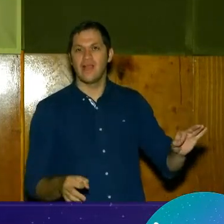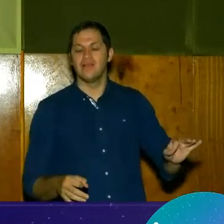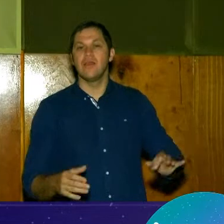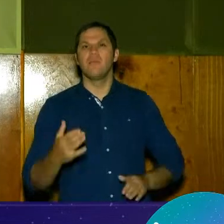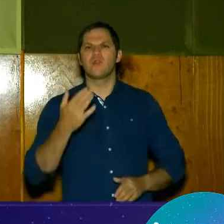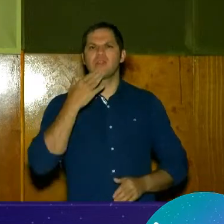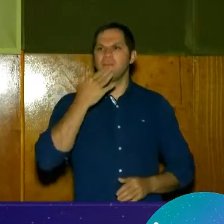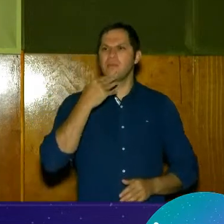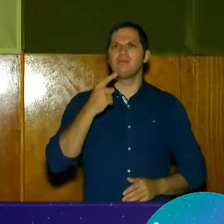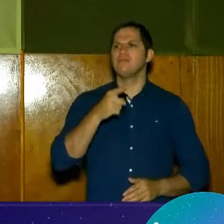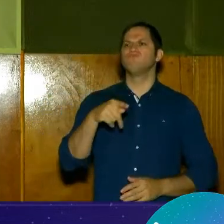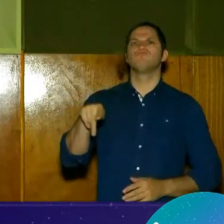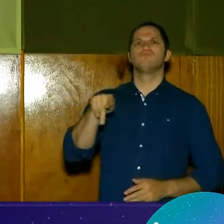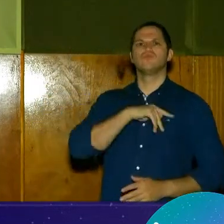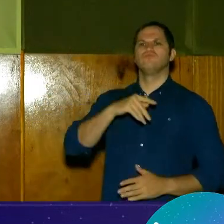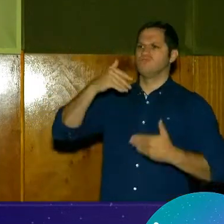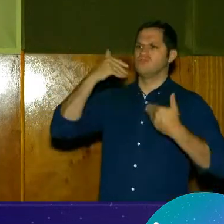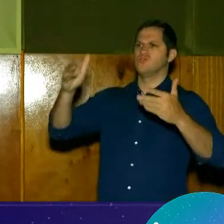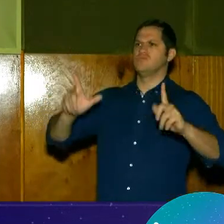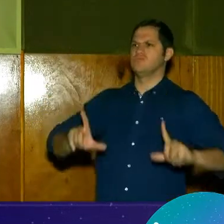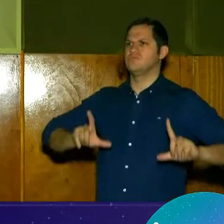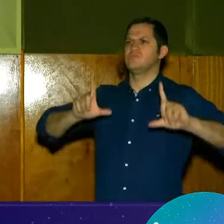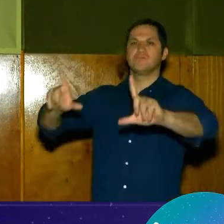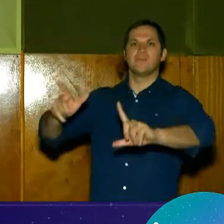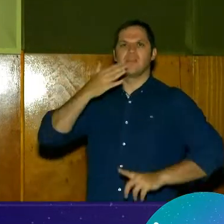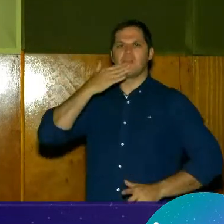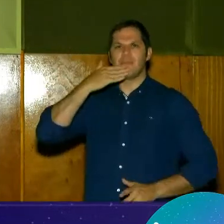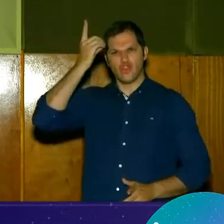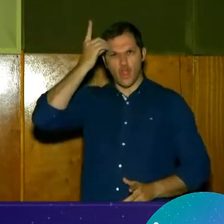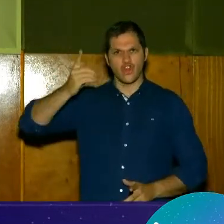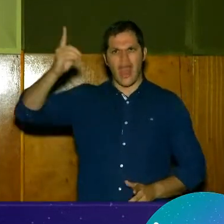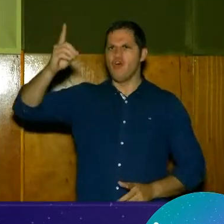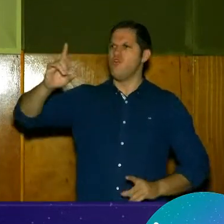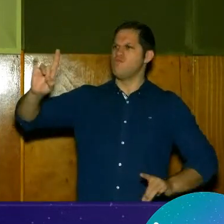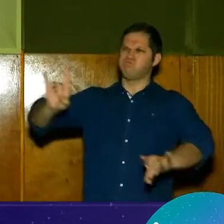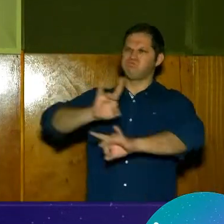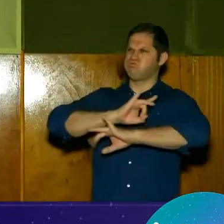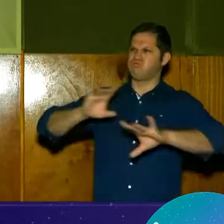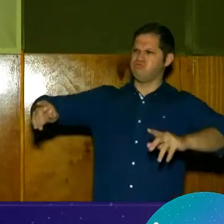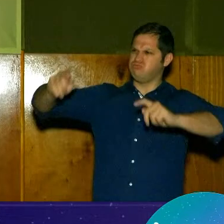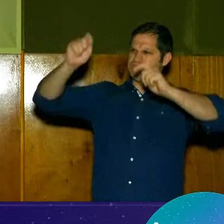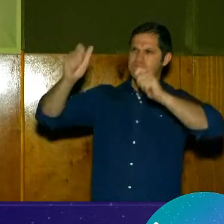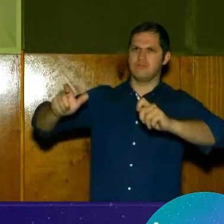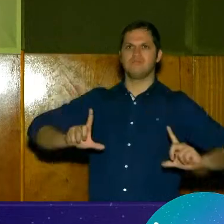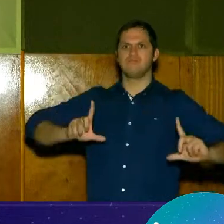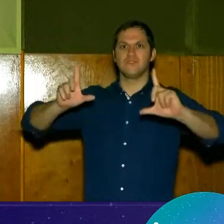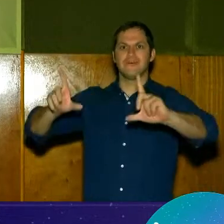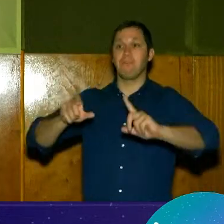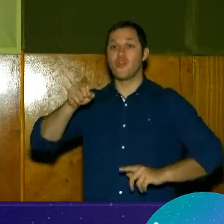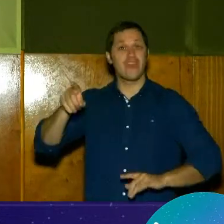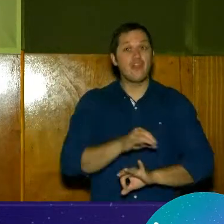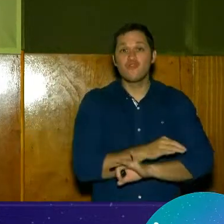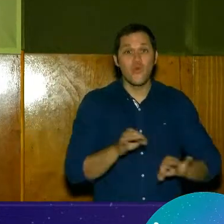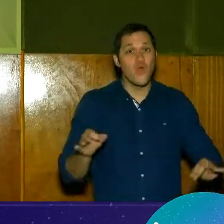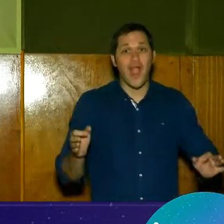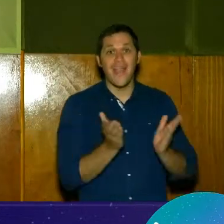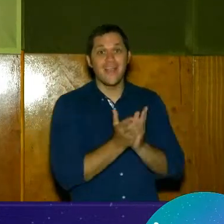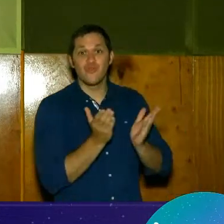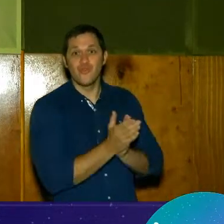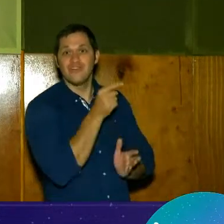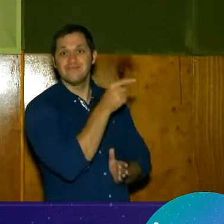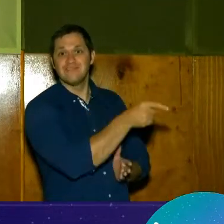del hannover con leads en indiana sin haber asistido nunca a clase porque no podía ir y un